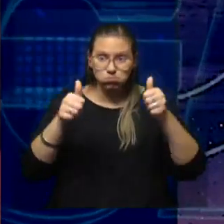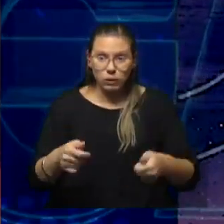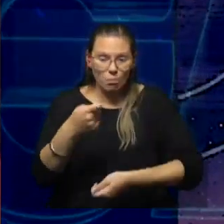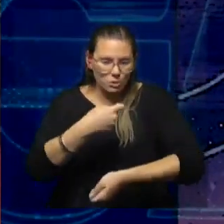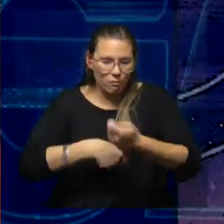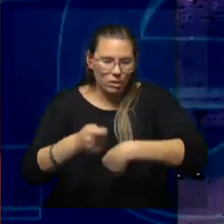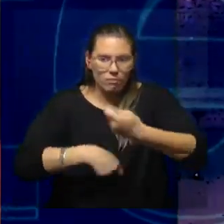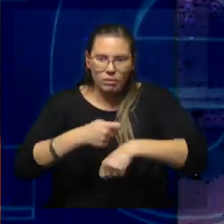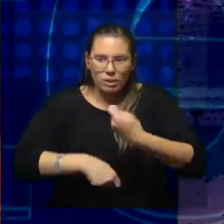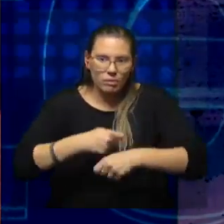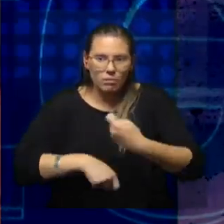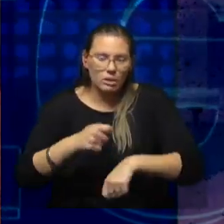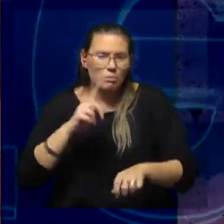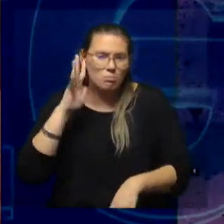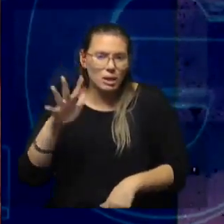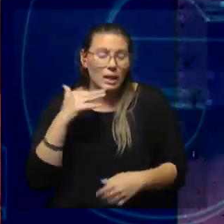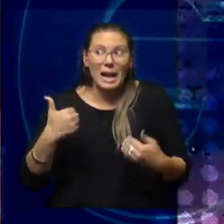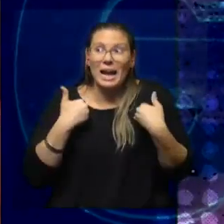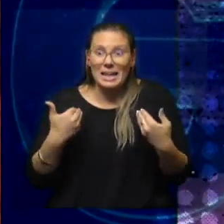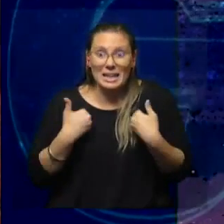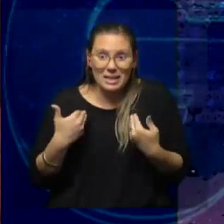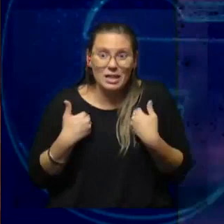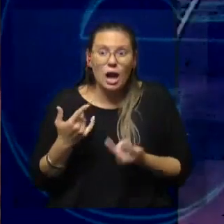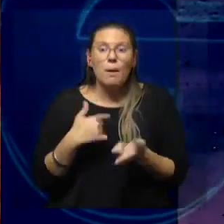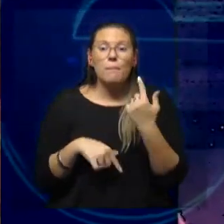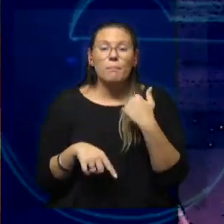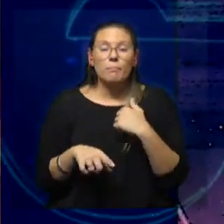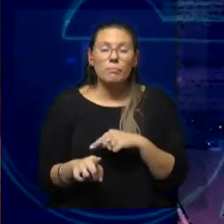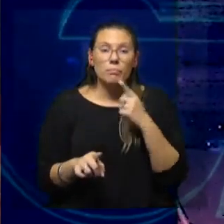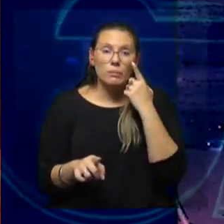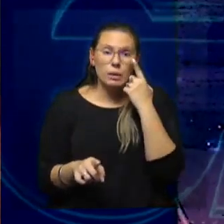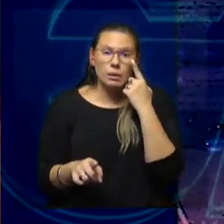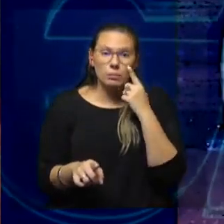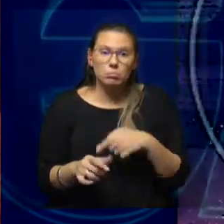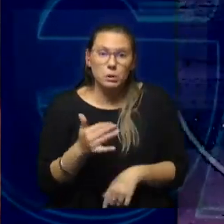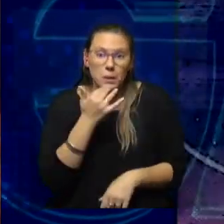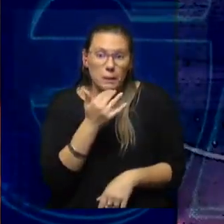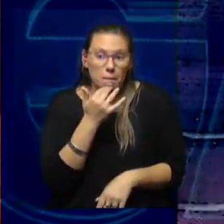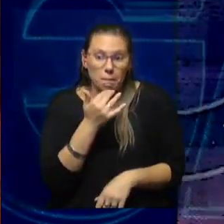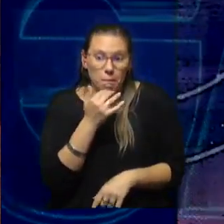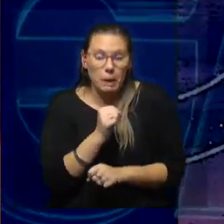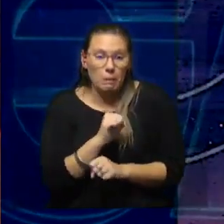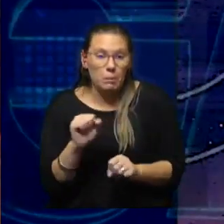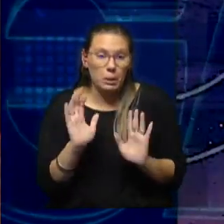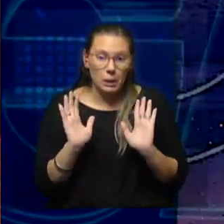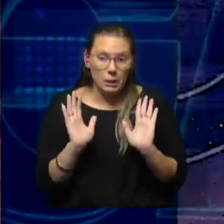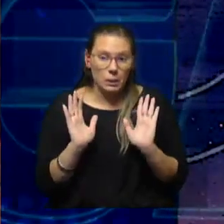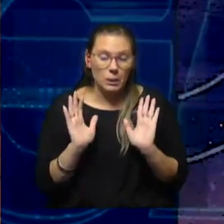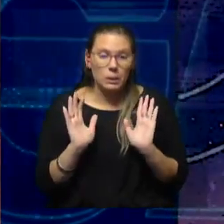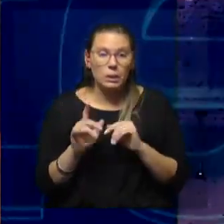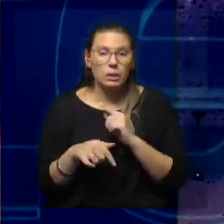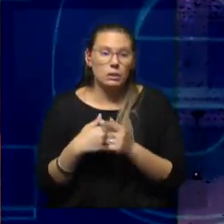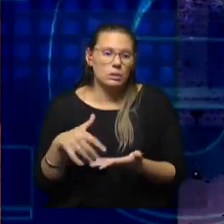de esa forma, bueno, imagínate, ¿no? La alegría. Pero ya digo, no, ni idea teníamos de que podía pasar eso y cuando